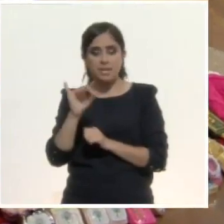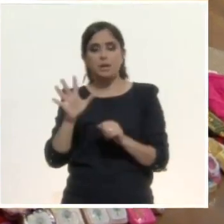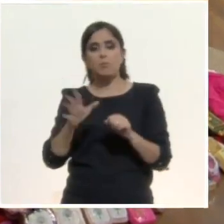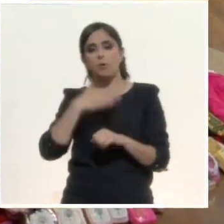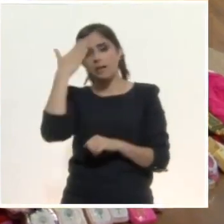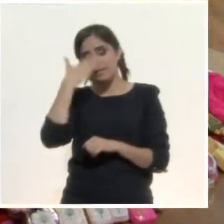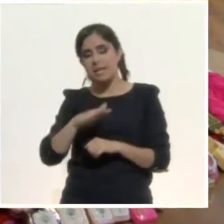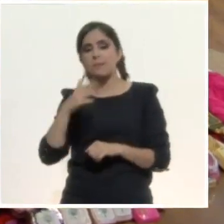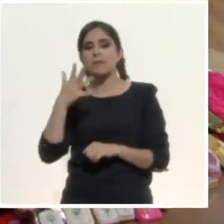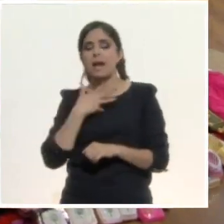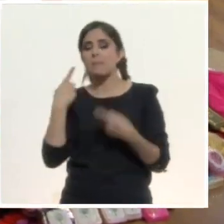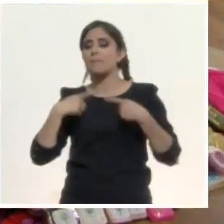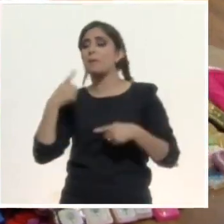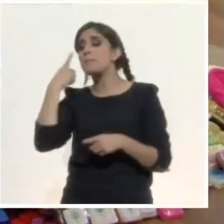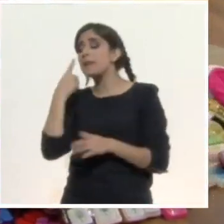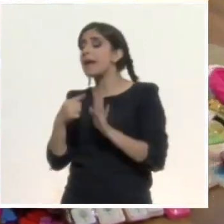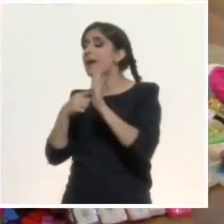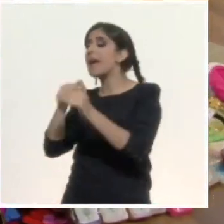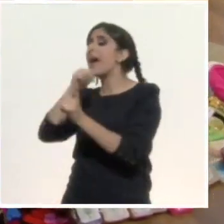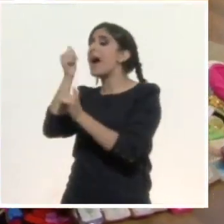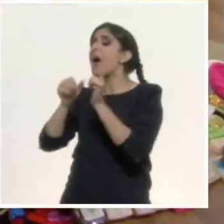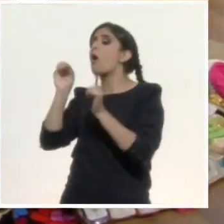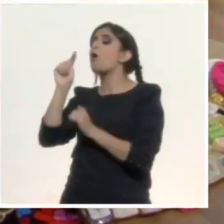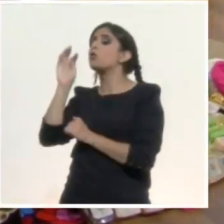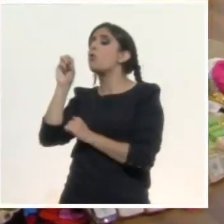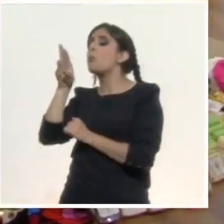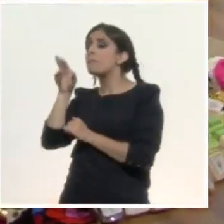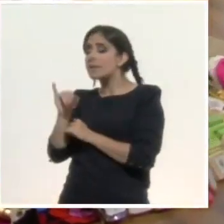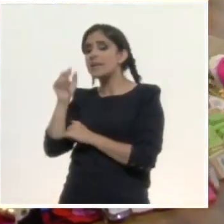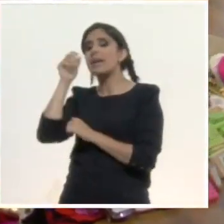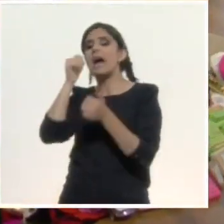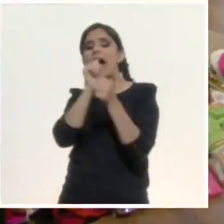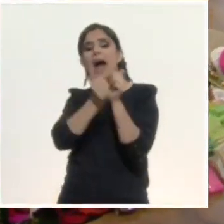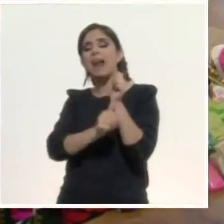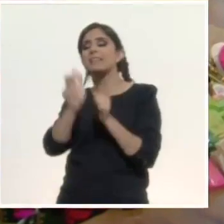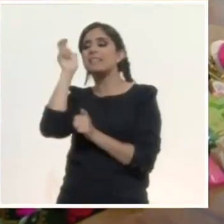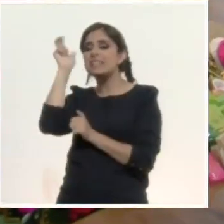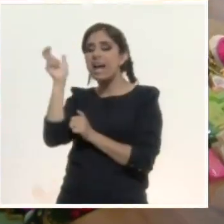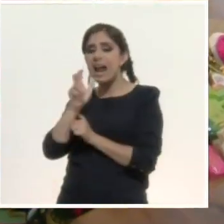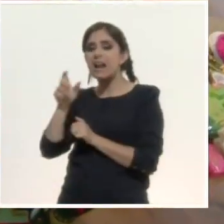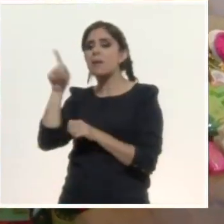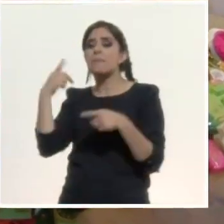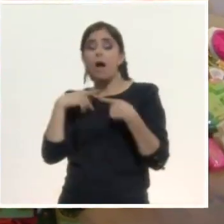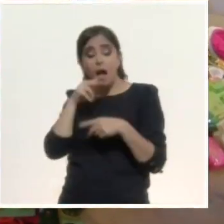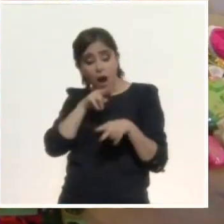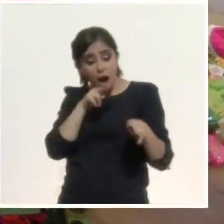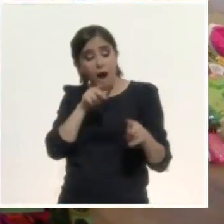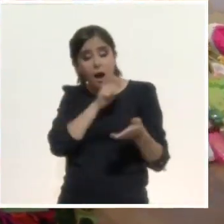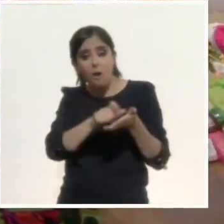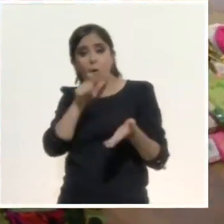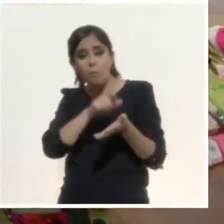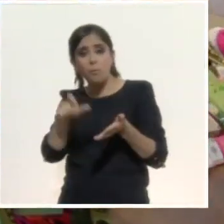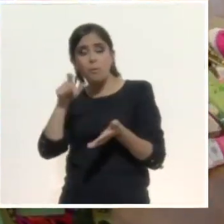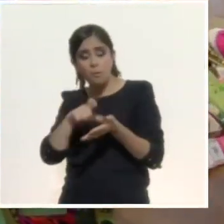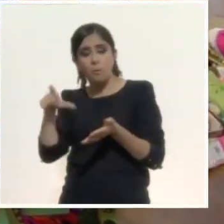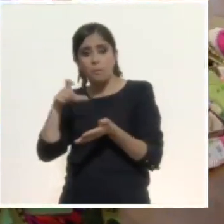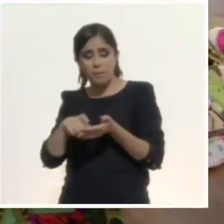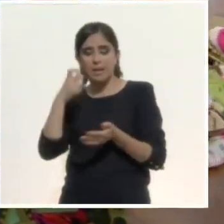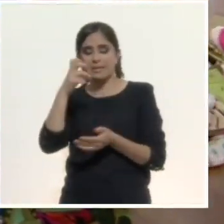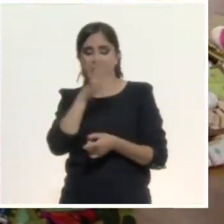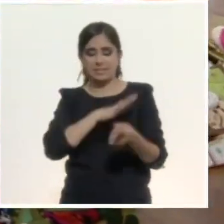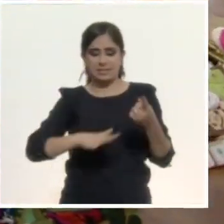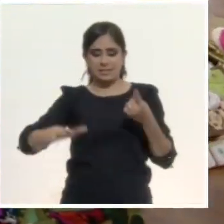una empatía con el consumidor. Dices, al decir, es arte otomí y es arte hidalguense. Al final del día, las marcas, en esta responsabilidad